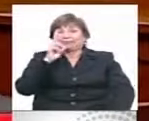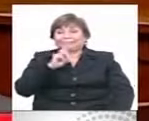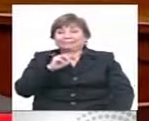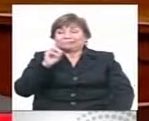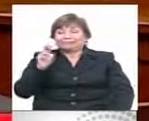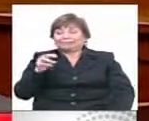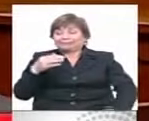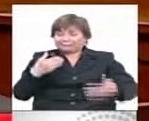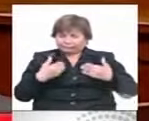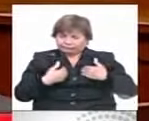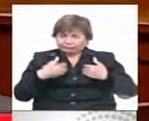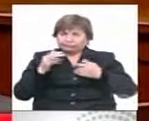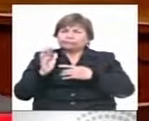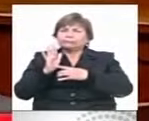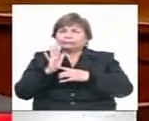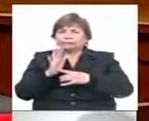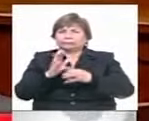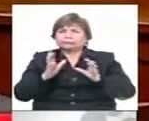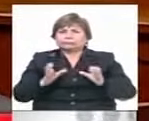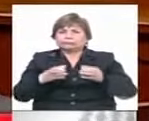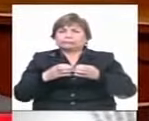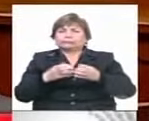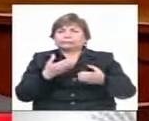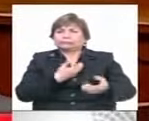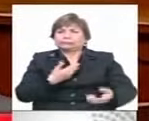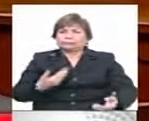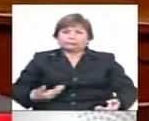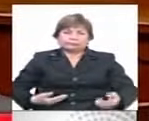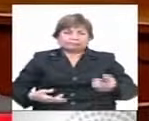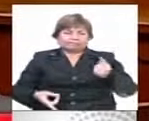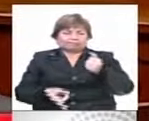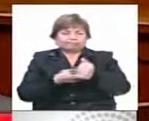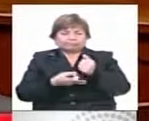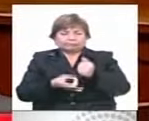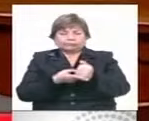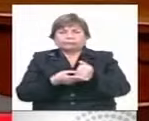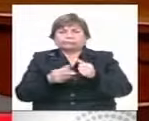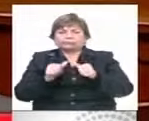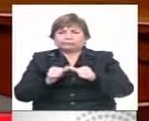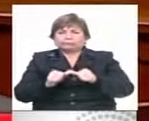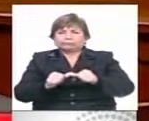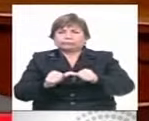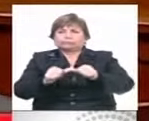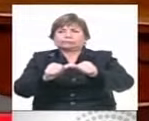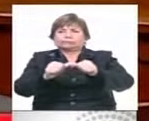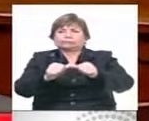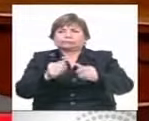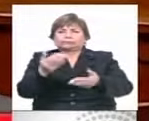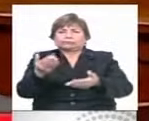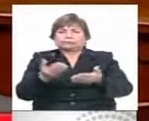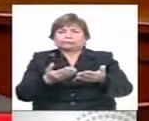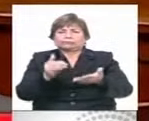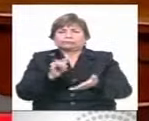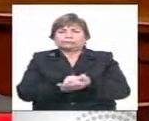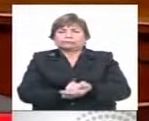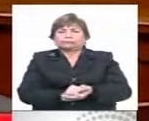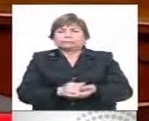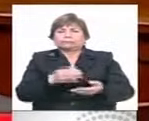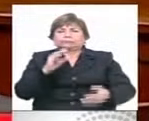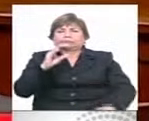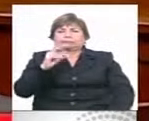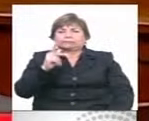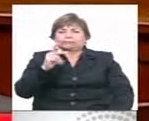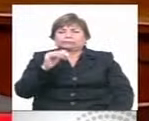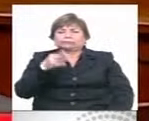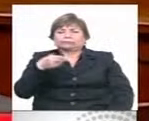que hemos presentado al Congreso de la República garantiza la continuidad del servicio de alimentación de jaliwarma.